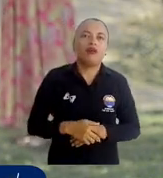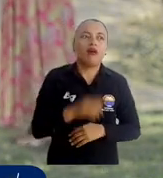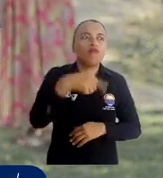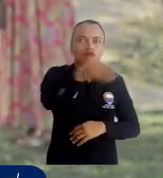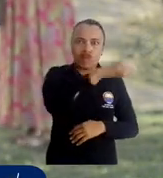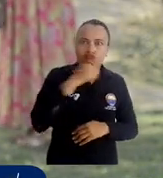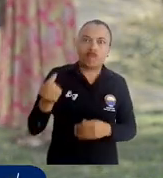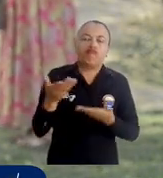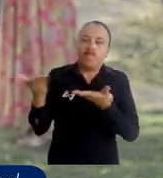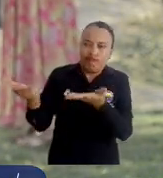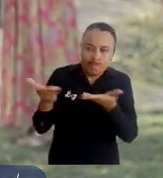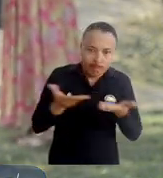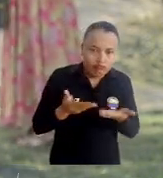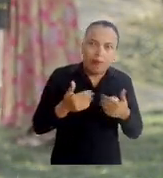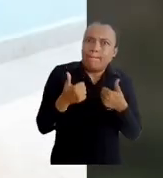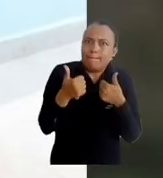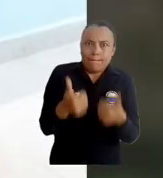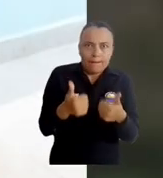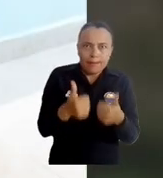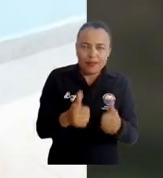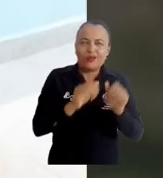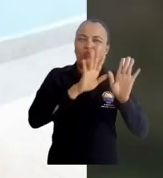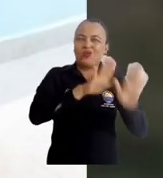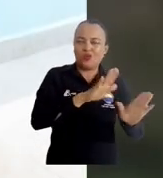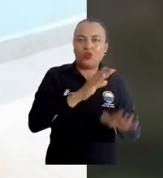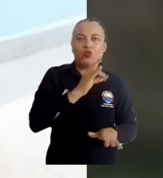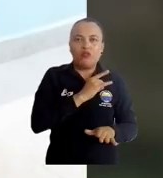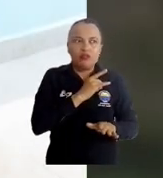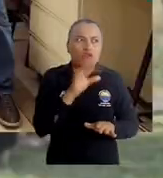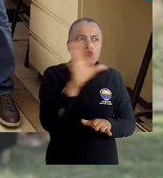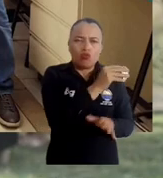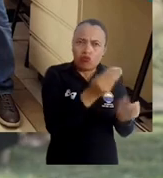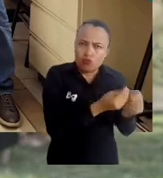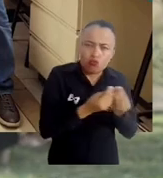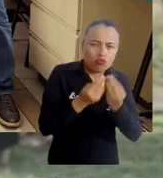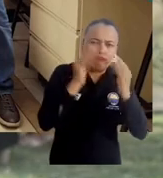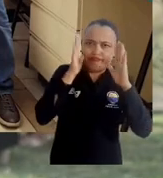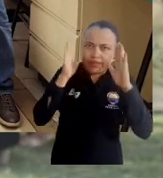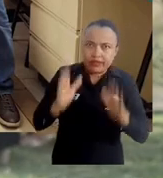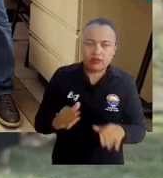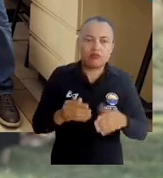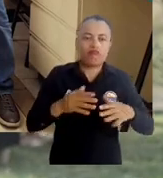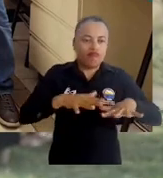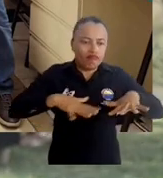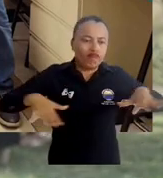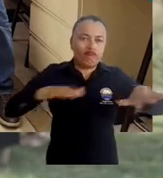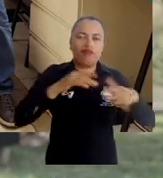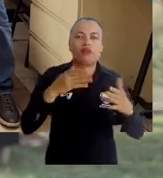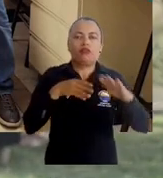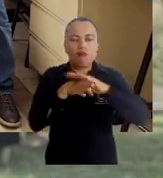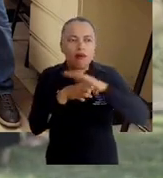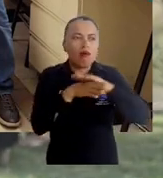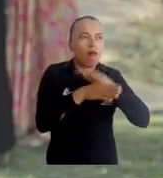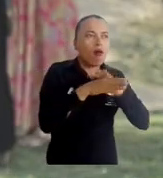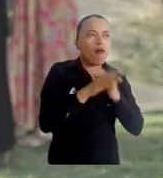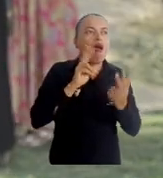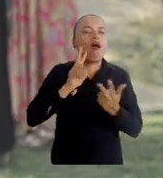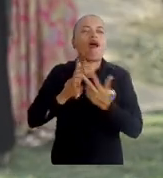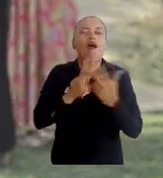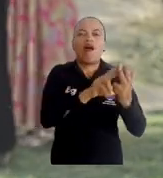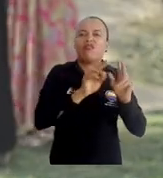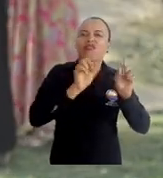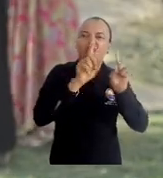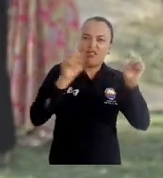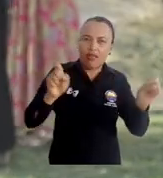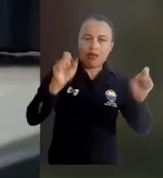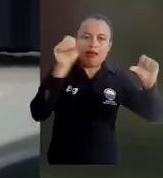muy bien por todo el cuerpo directivo de la universidad y nos abrieron todos los espacios para poder conocer tanto la parte